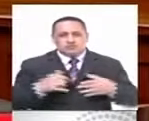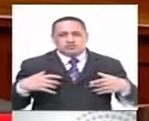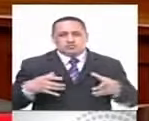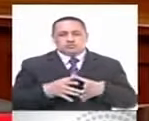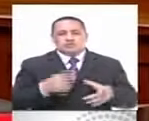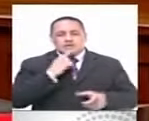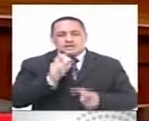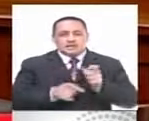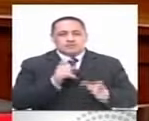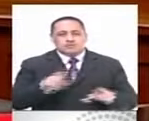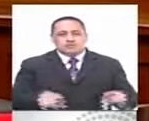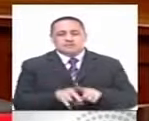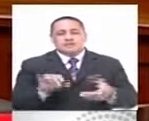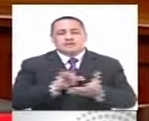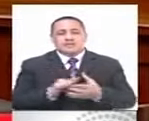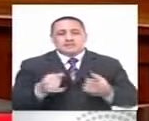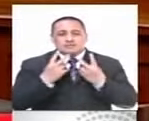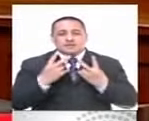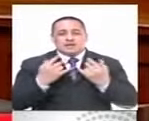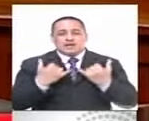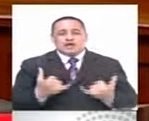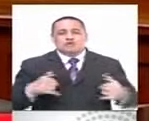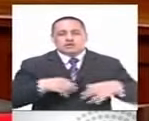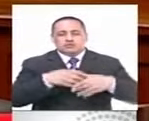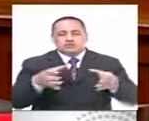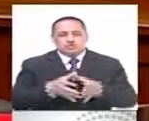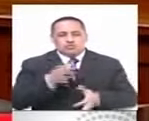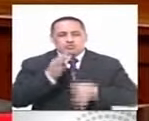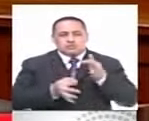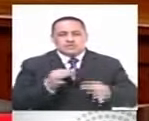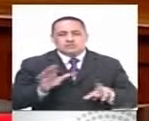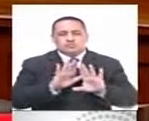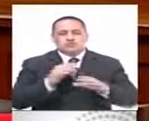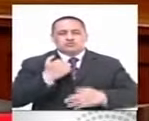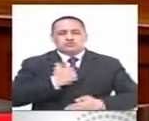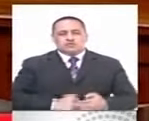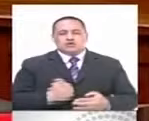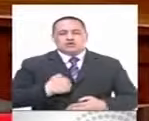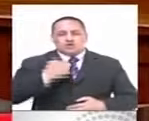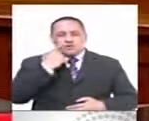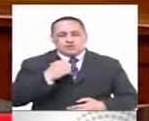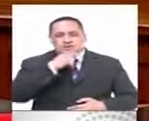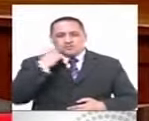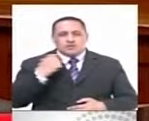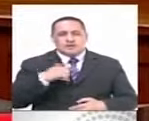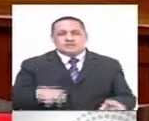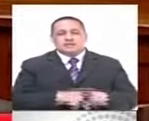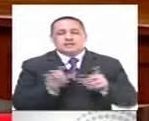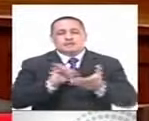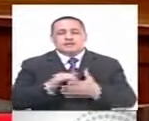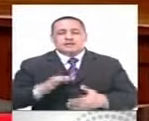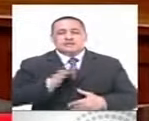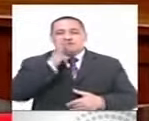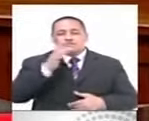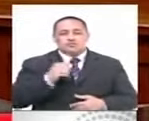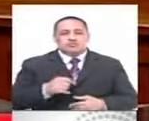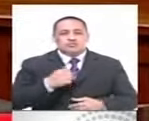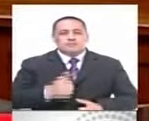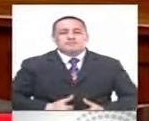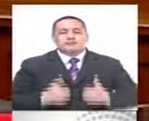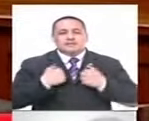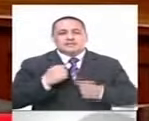la población, pero además nos juzgarán nuestros hijos, hijas, nietos, las futuras